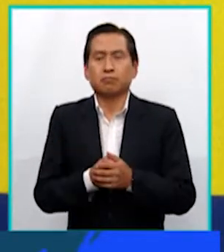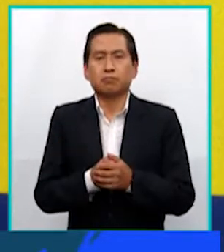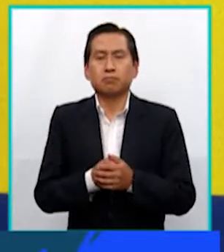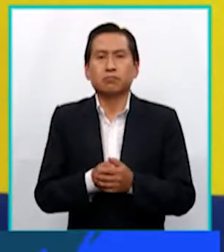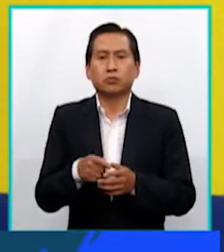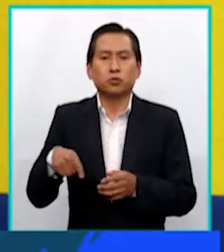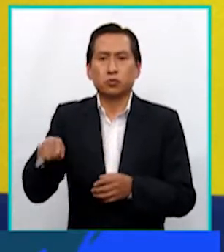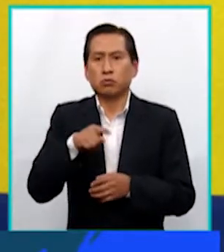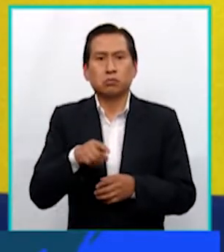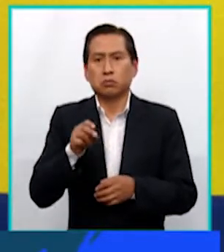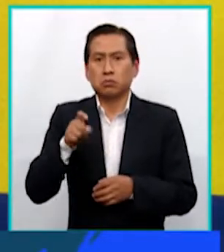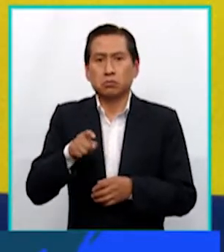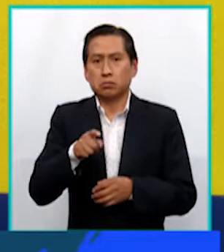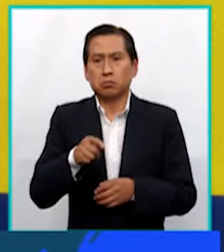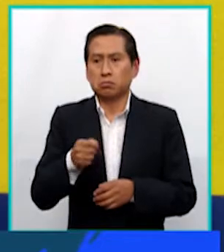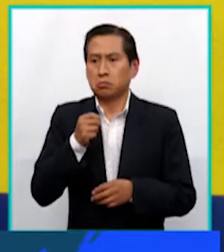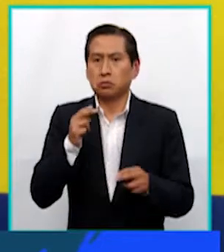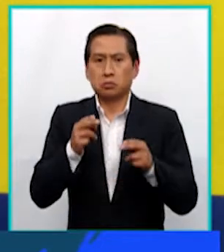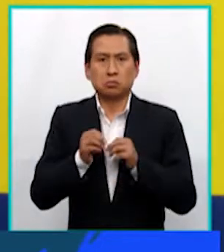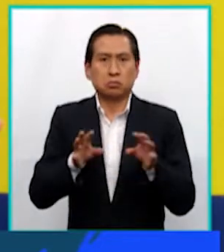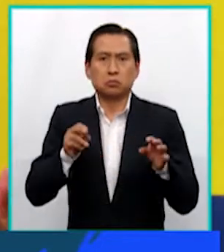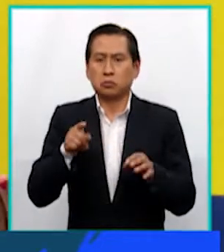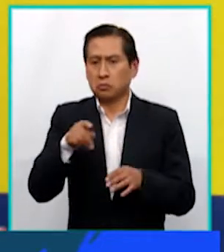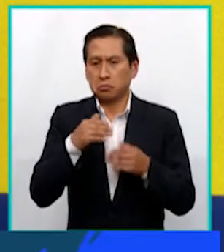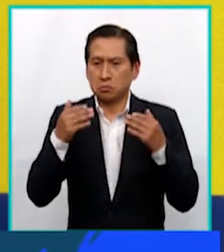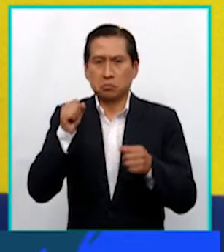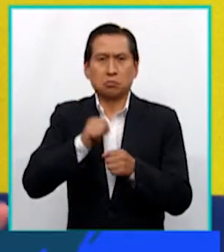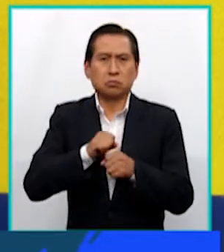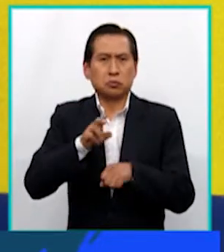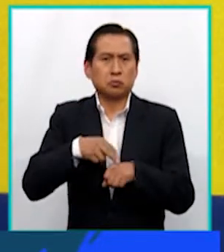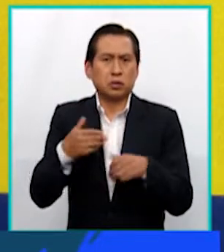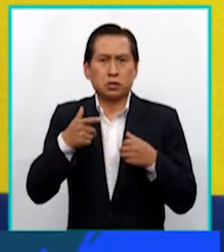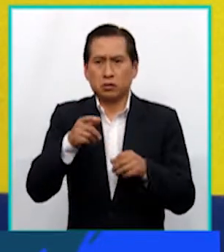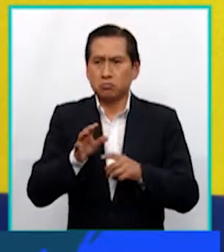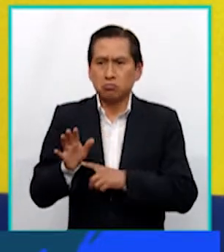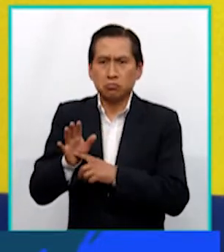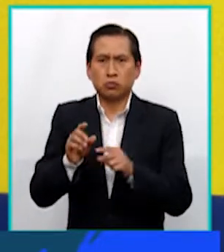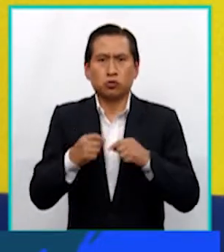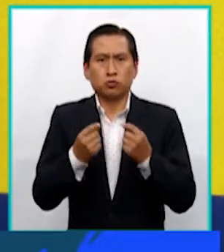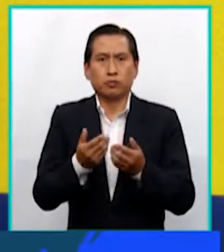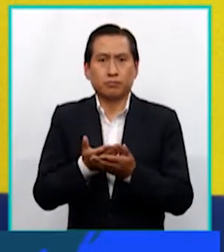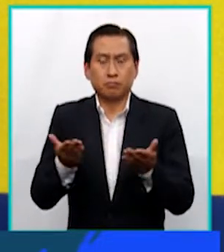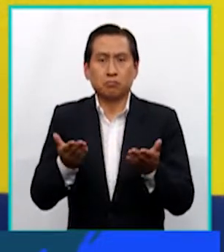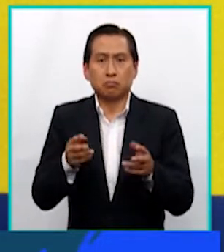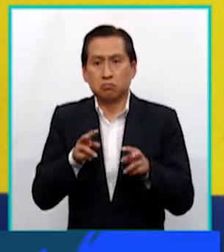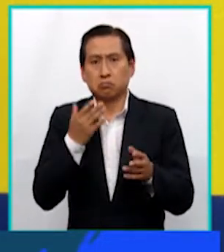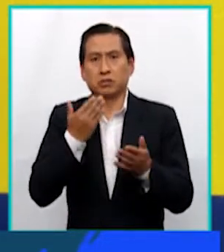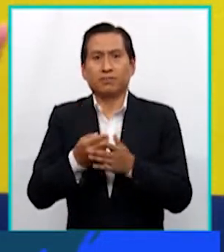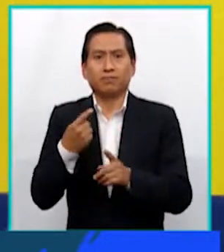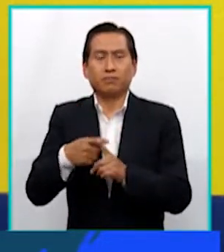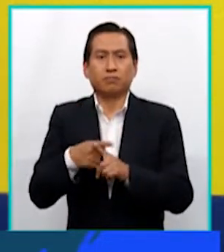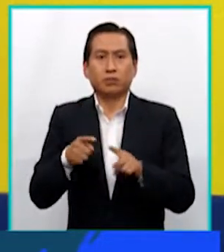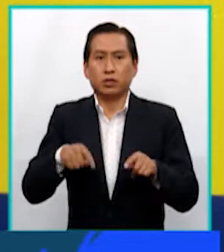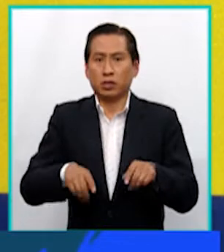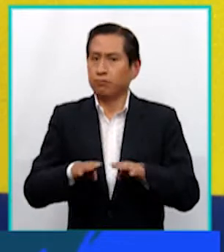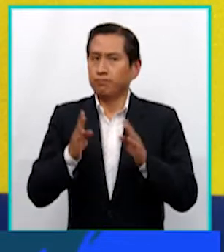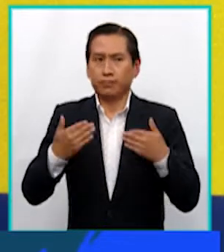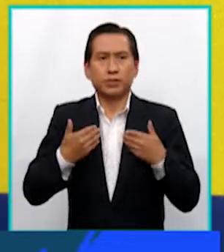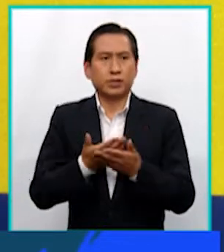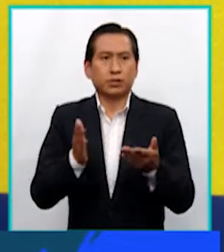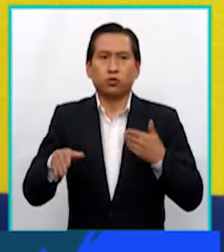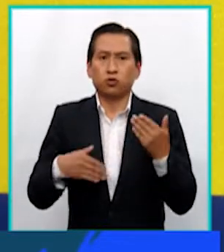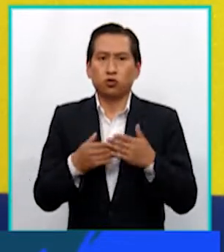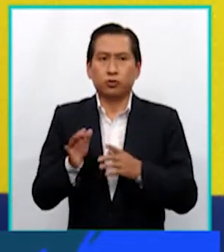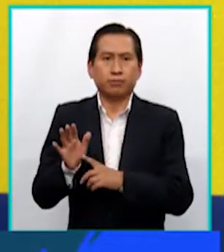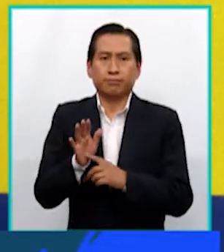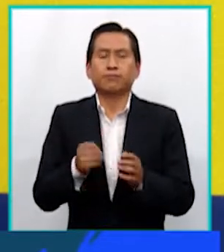ustedes no necesitan tanto a la prensa para trabajar, porque tienen su nicho, tienen su grupo, y me parece buenísimo, pero las puertas abiertas para